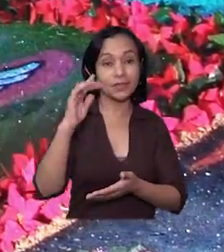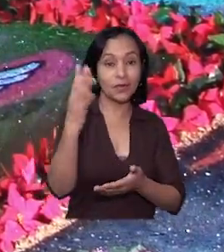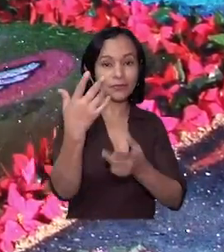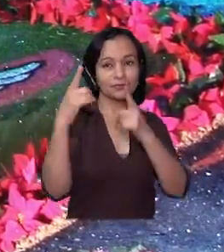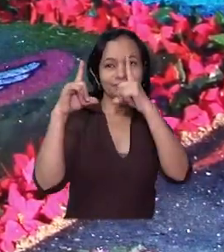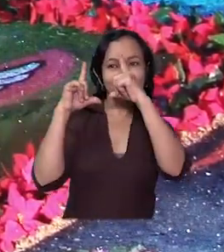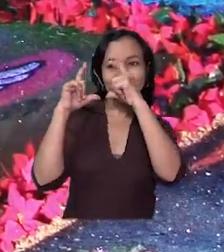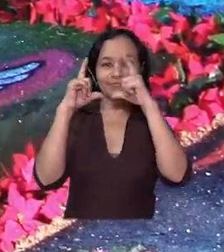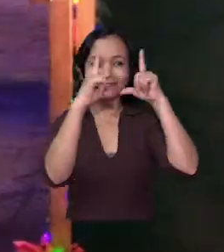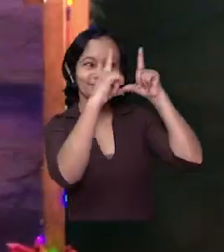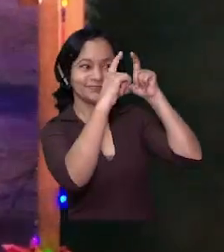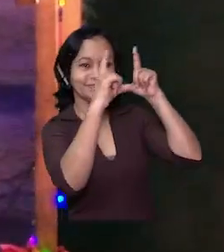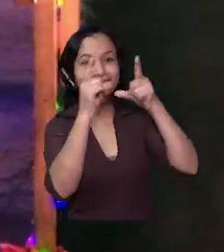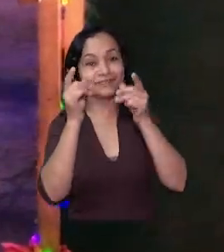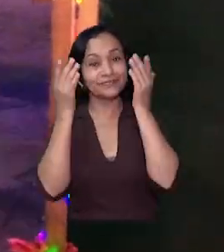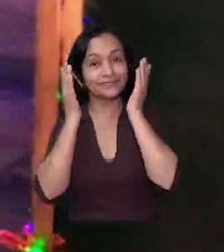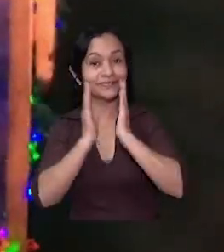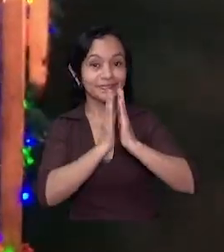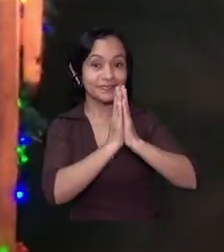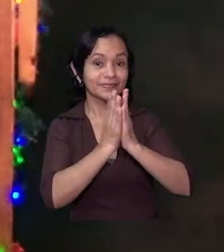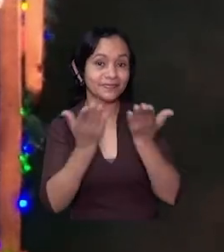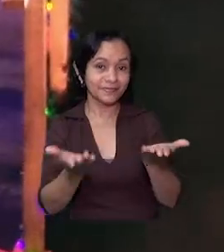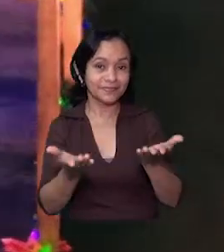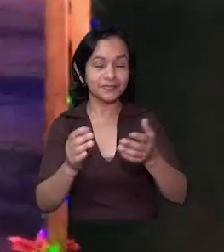mundo quiere su foto en los altares.